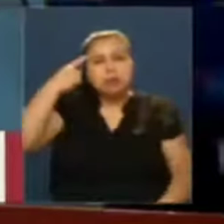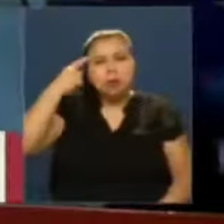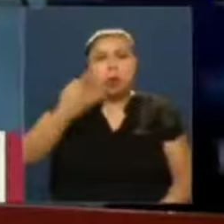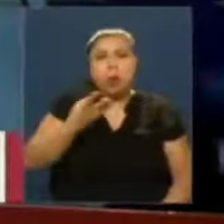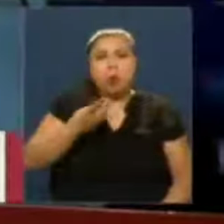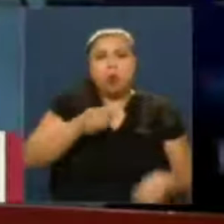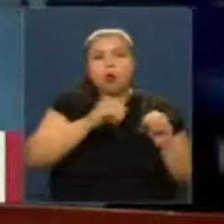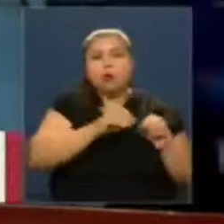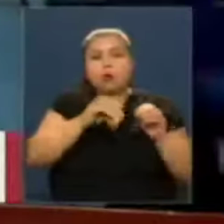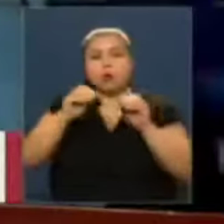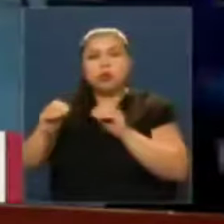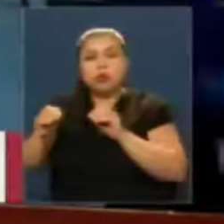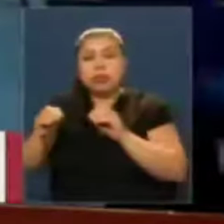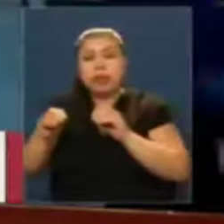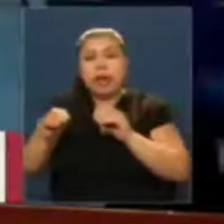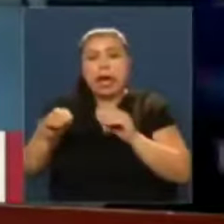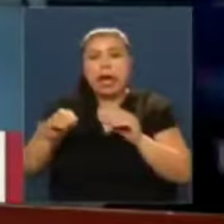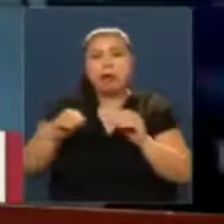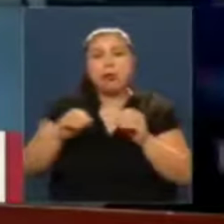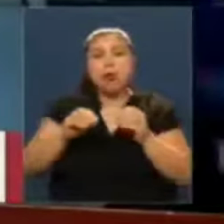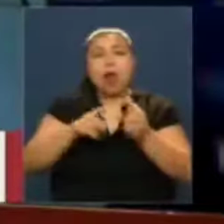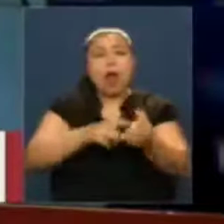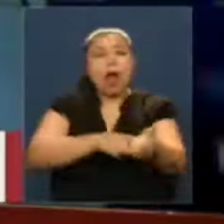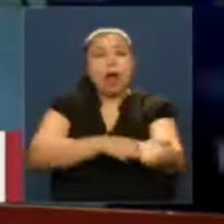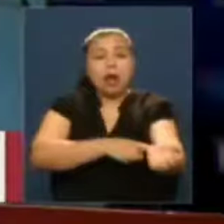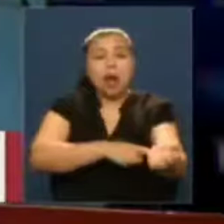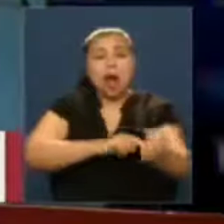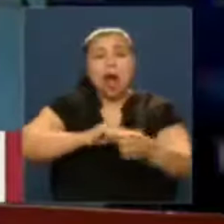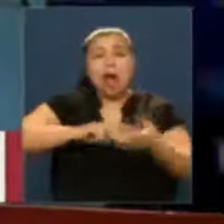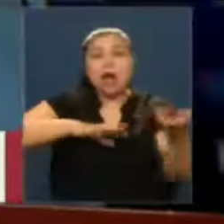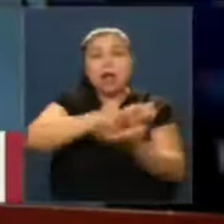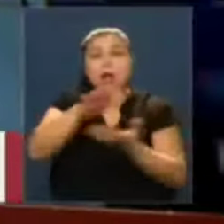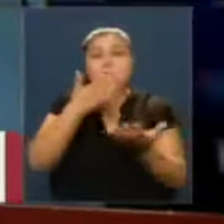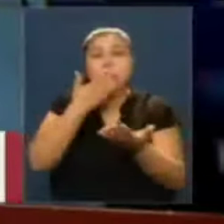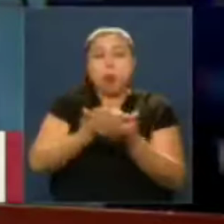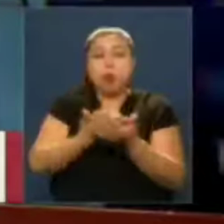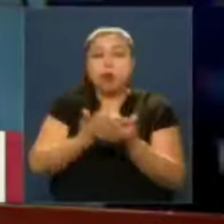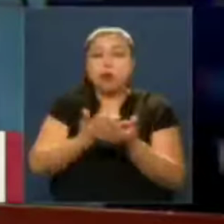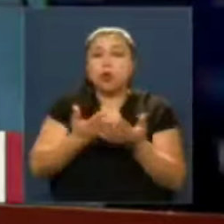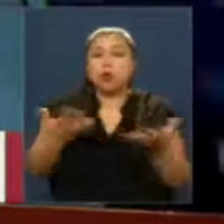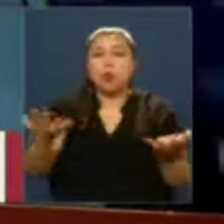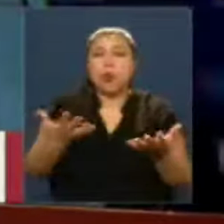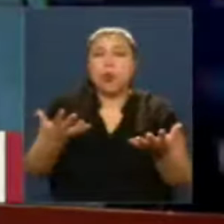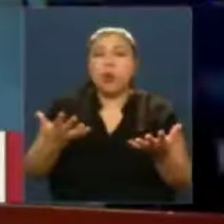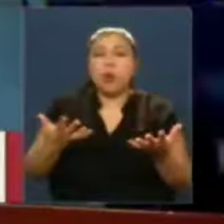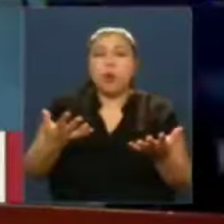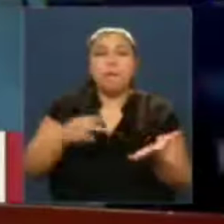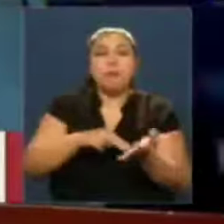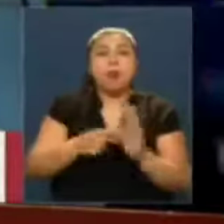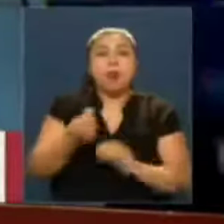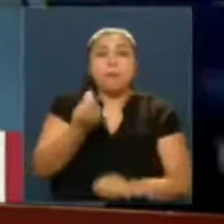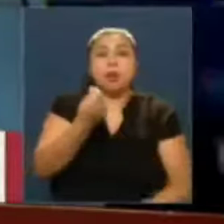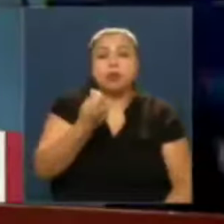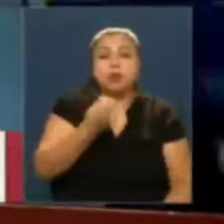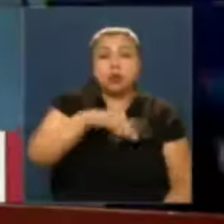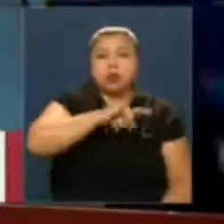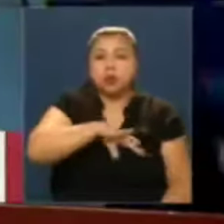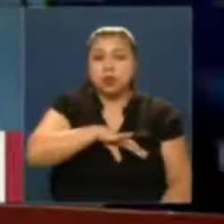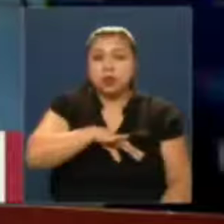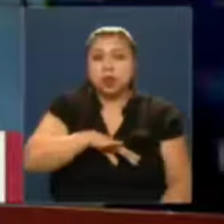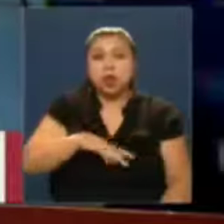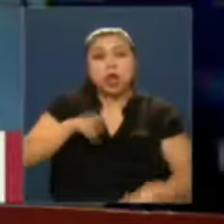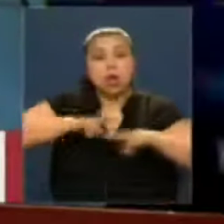a prolongar esta crisis y cuánto podría impactar en el presupuesto de los chilenos. Y